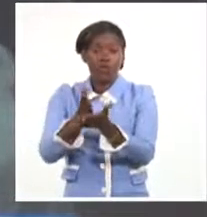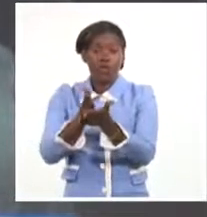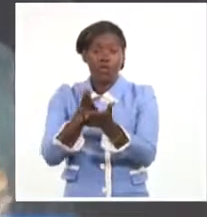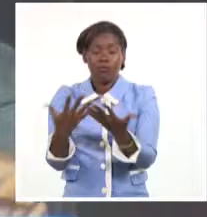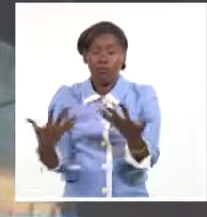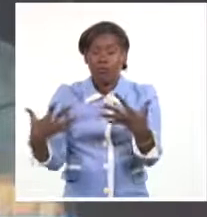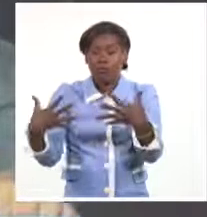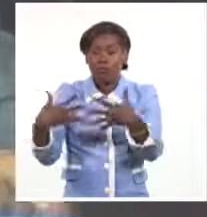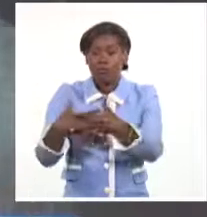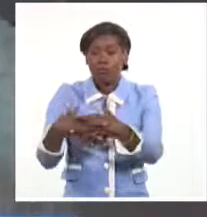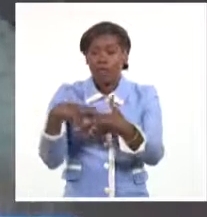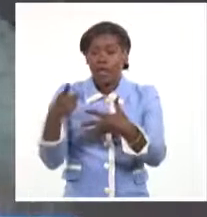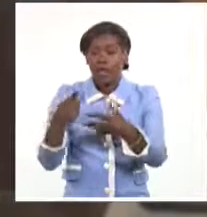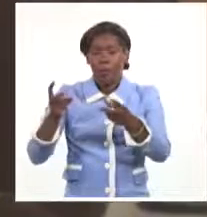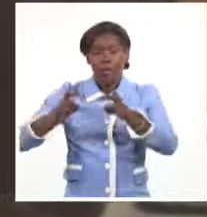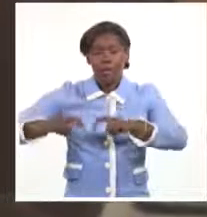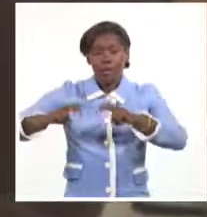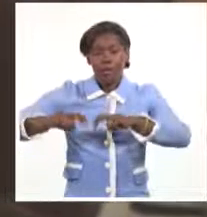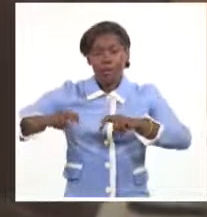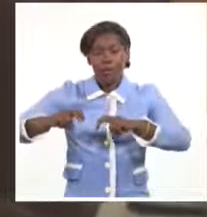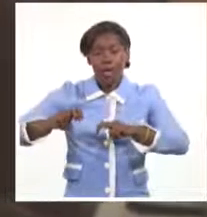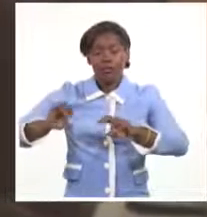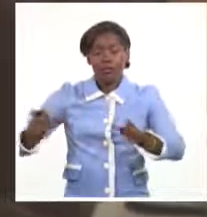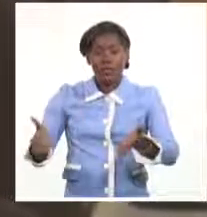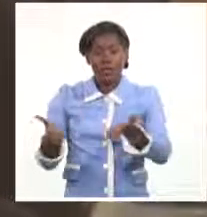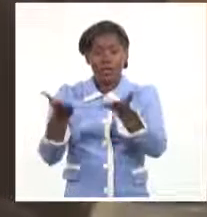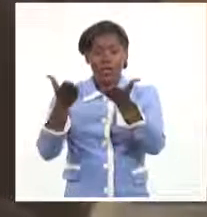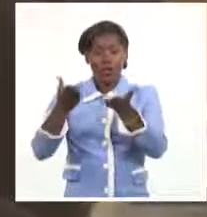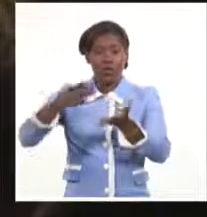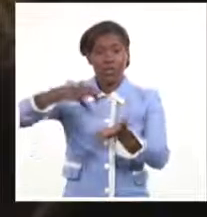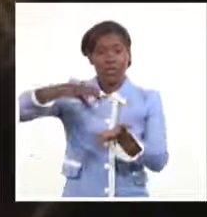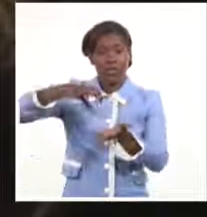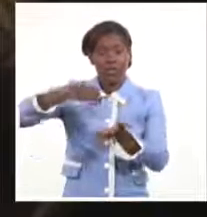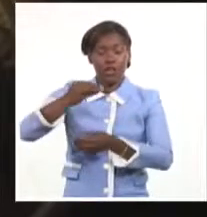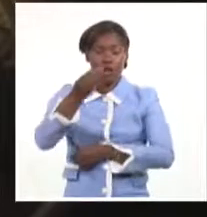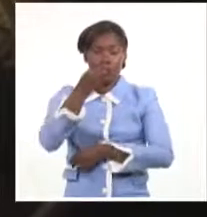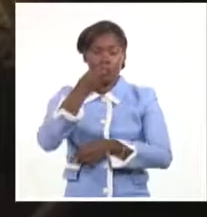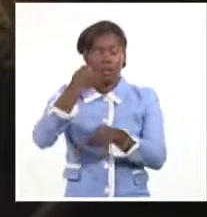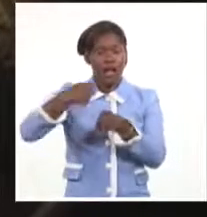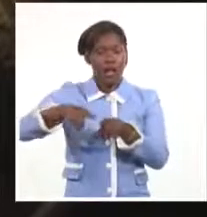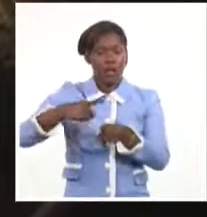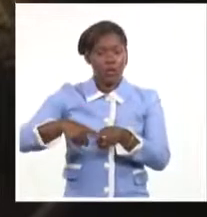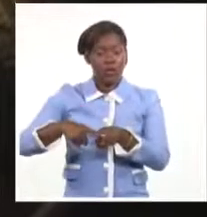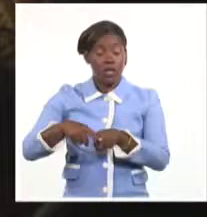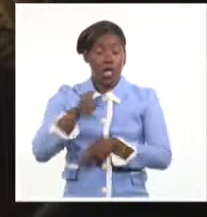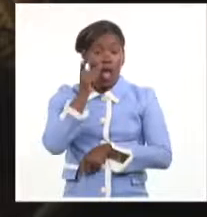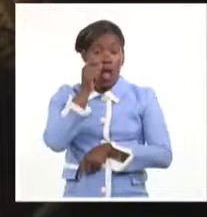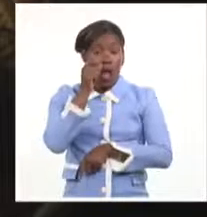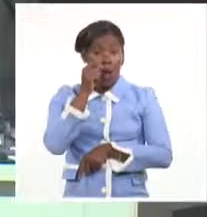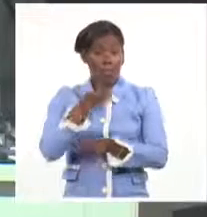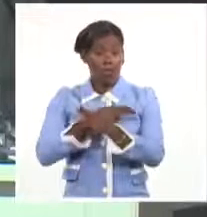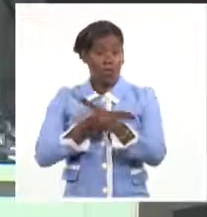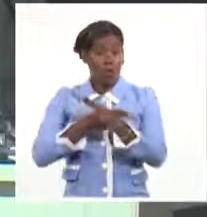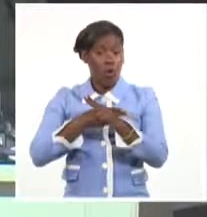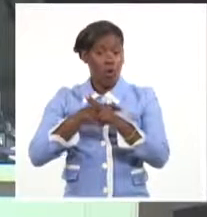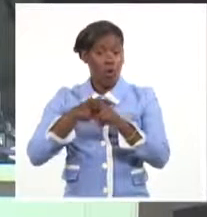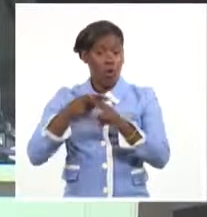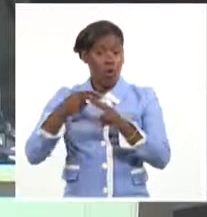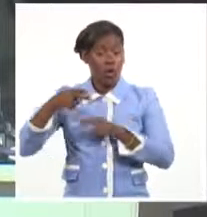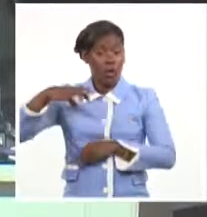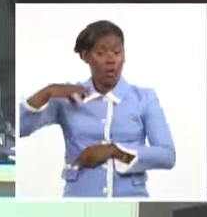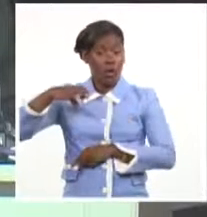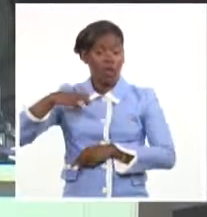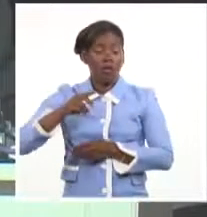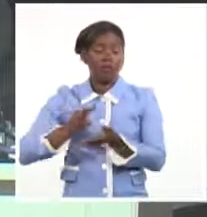del territorio en el desarrollo local. En la conferencia magistral, el historiador de la ciudad Juan Carlos Rodríguez hizo un recuento de